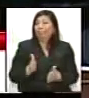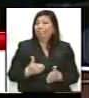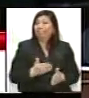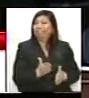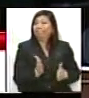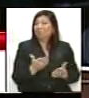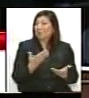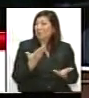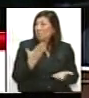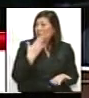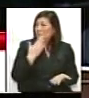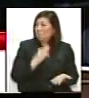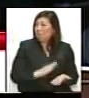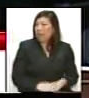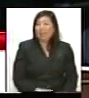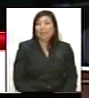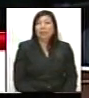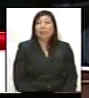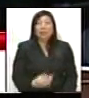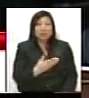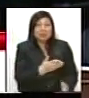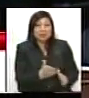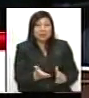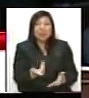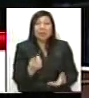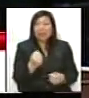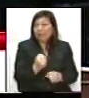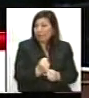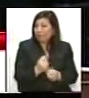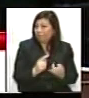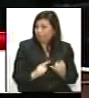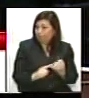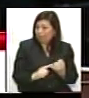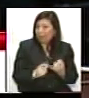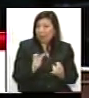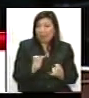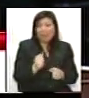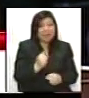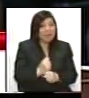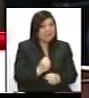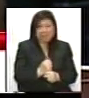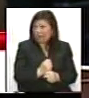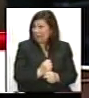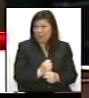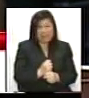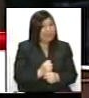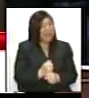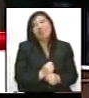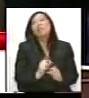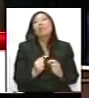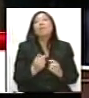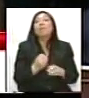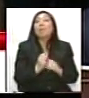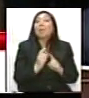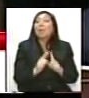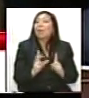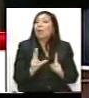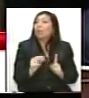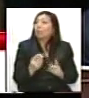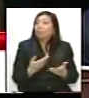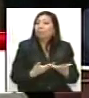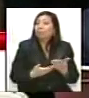se pueden explicar la informalidad en el empleo personas que elaboran en el sector formal pero que no